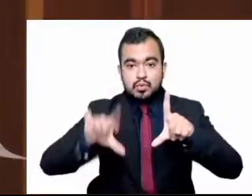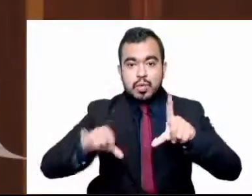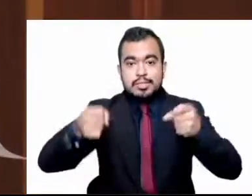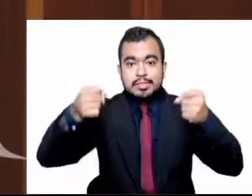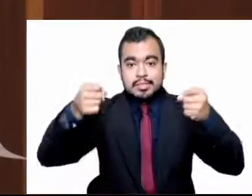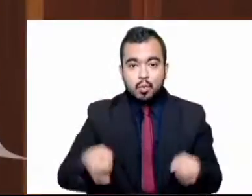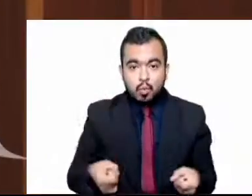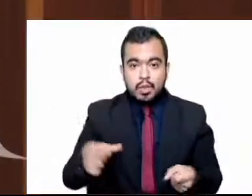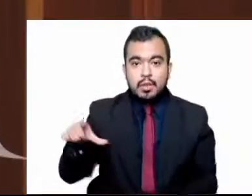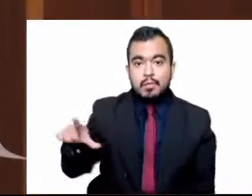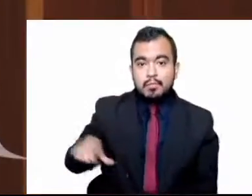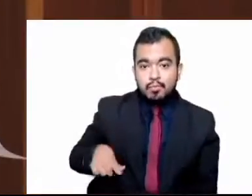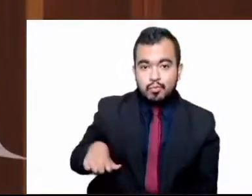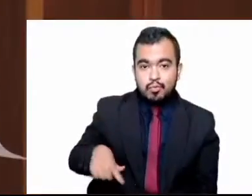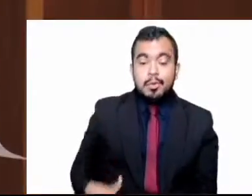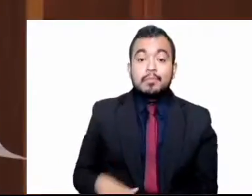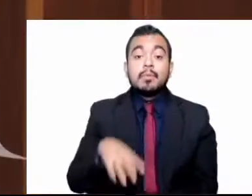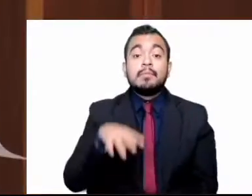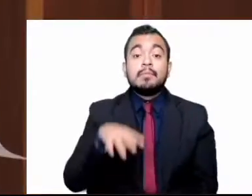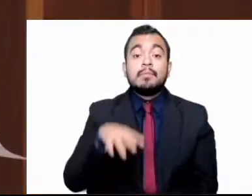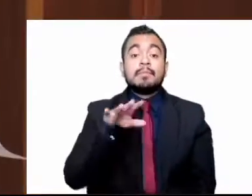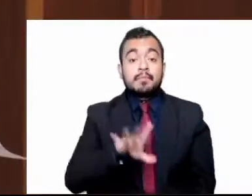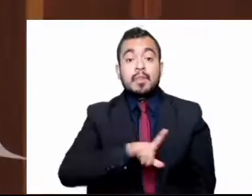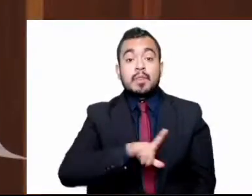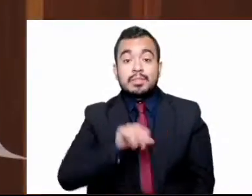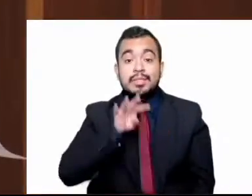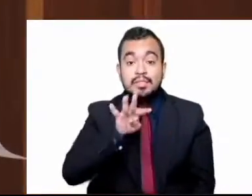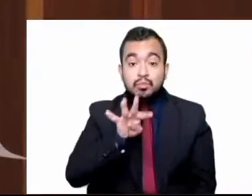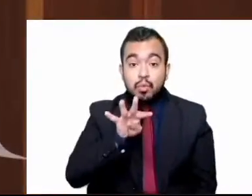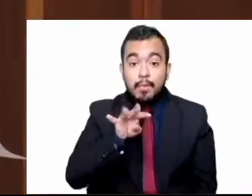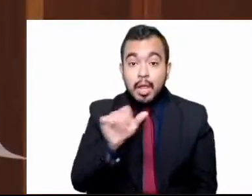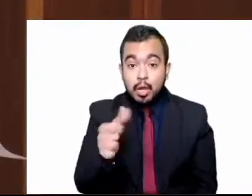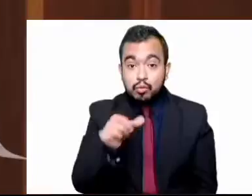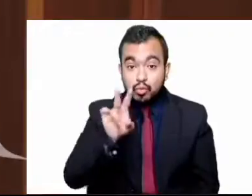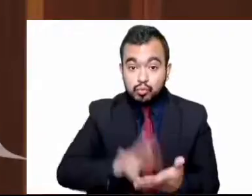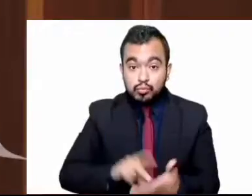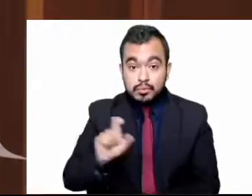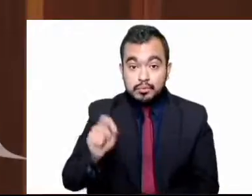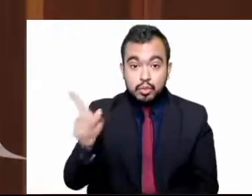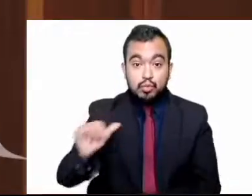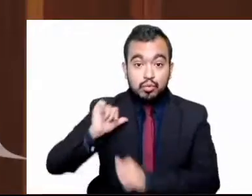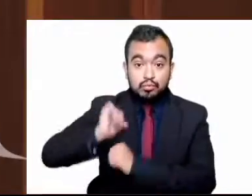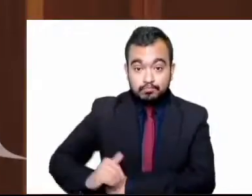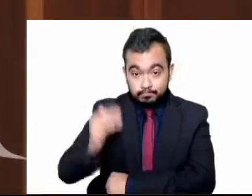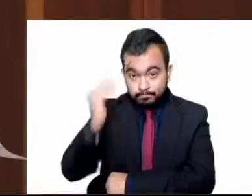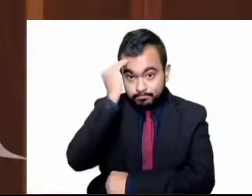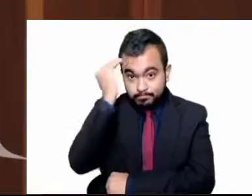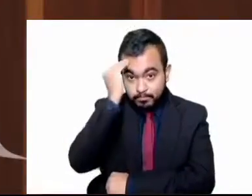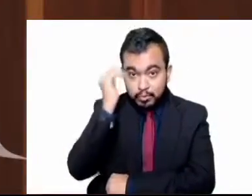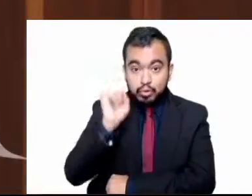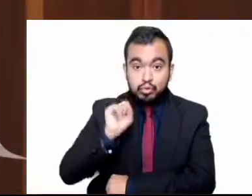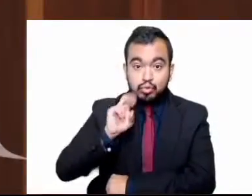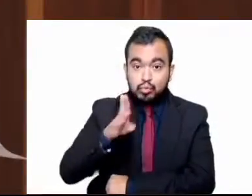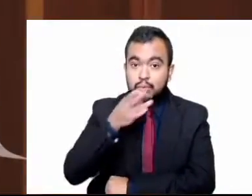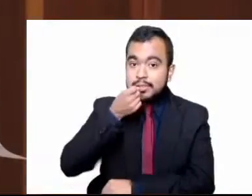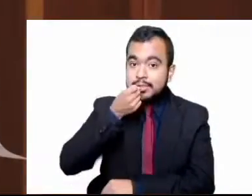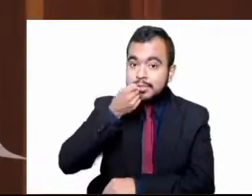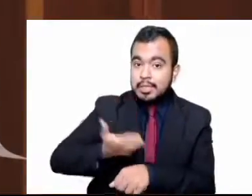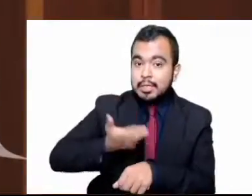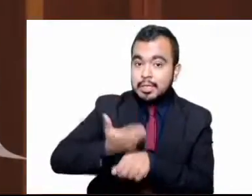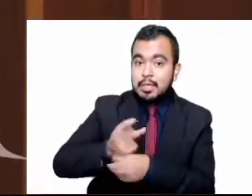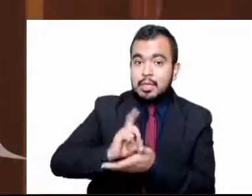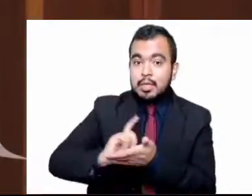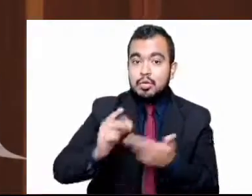del 2021, el titular de la Subsecretaría de Derechos Humanos, Población y Migración de la Secretaría de Gobernación